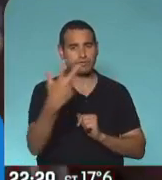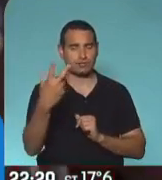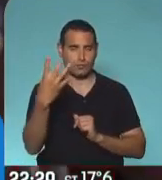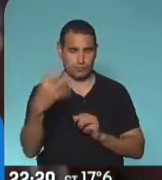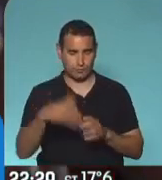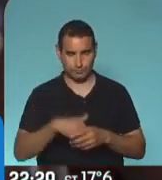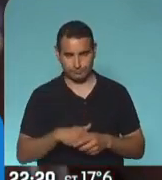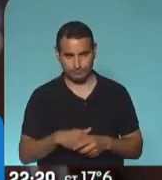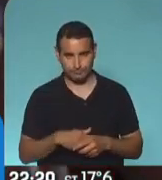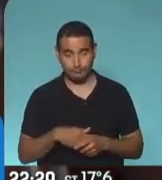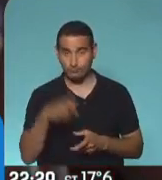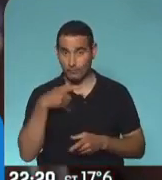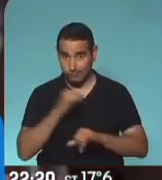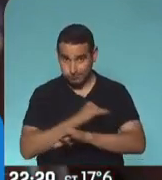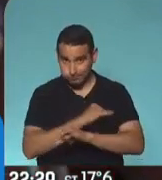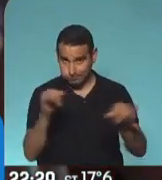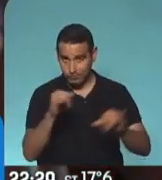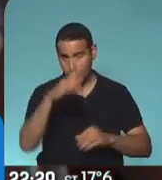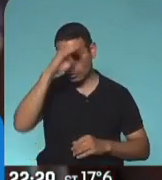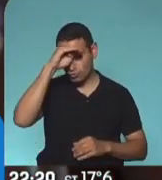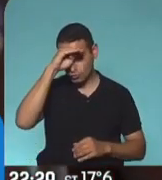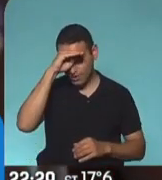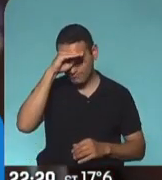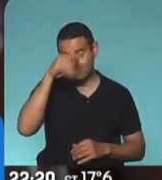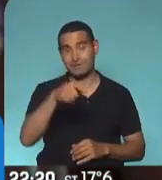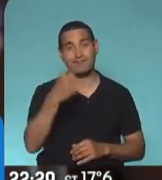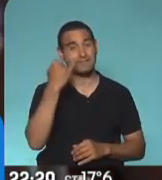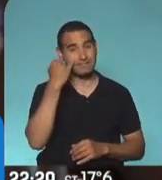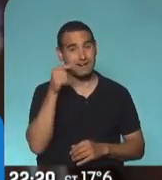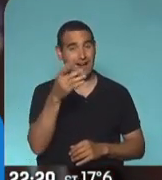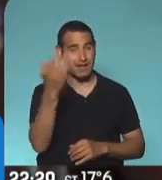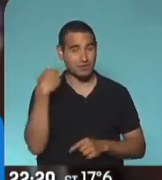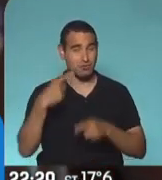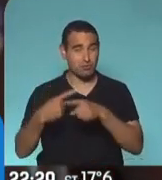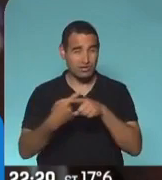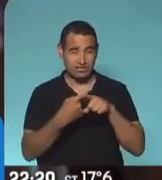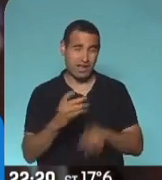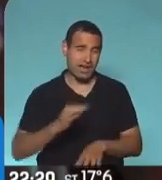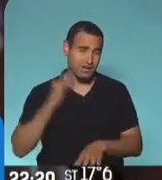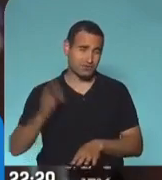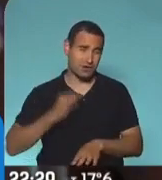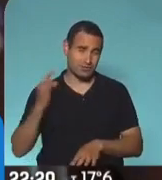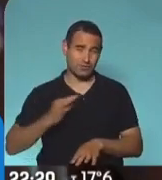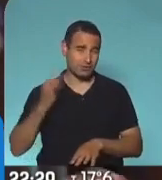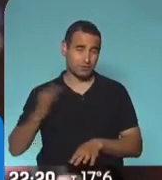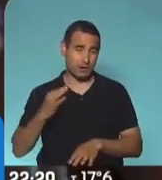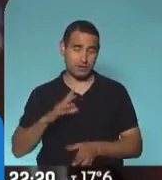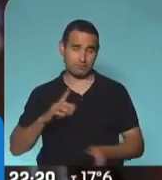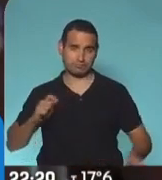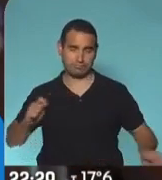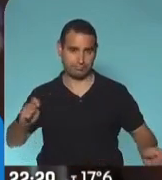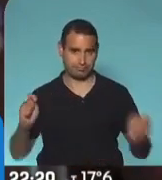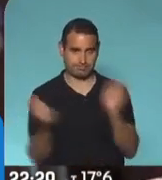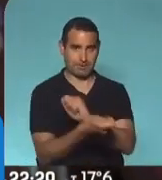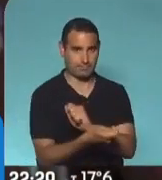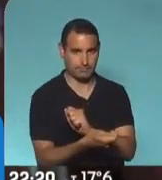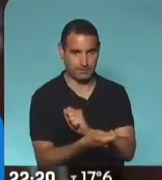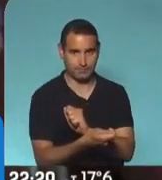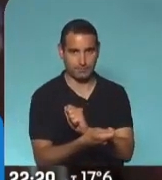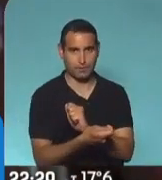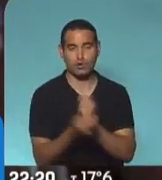Con este anuncio, Trump completa la reversión de todas las políticas históricas de equidistancia de Estados Unidos respecto del